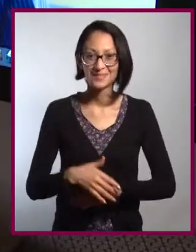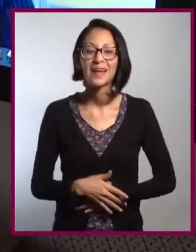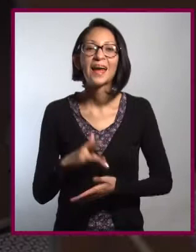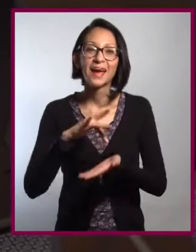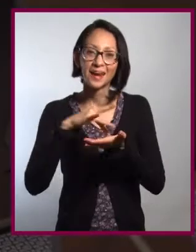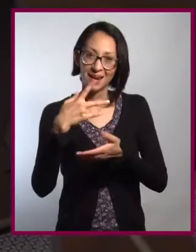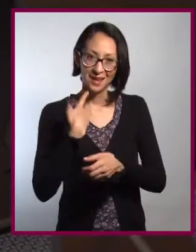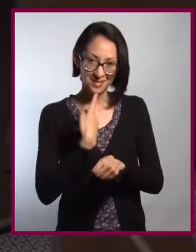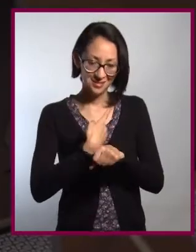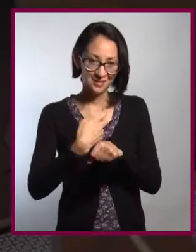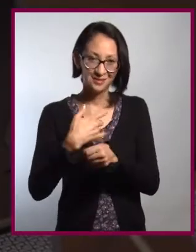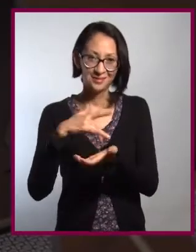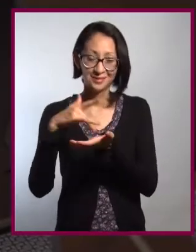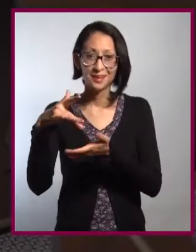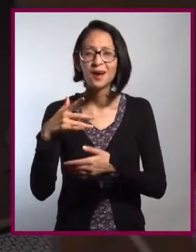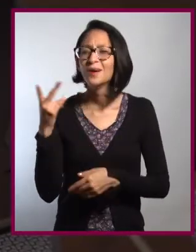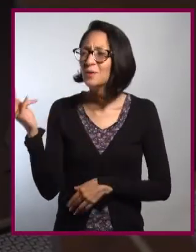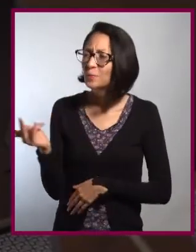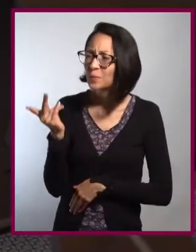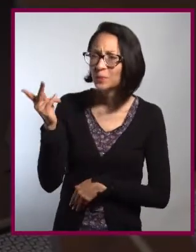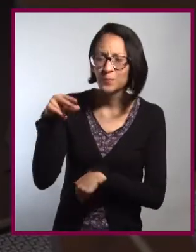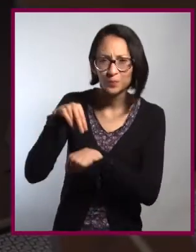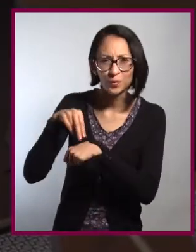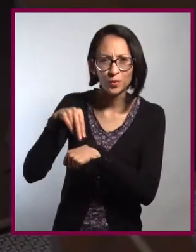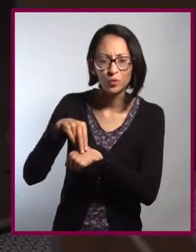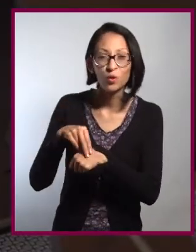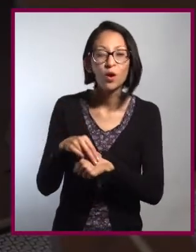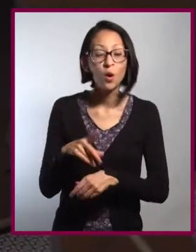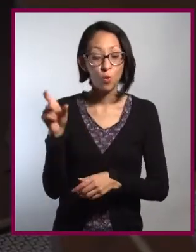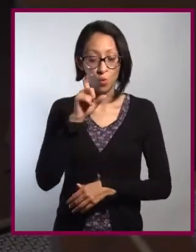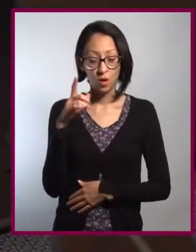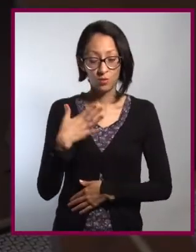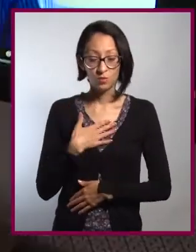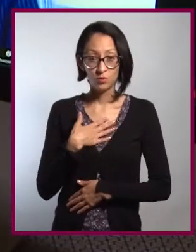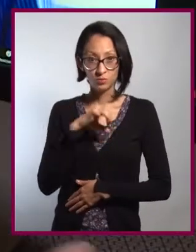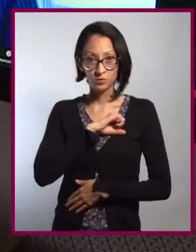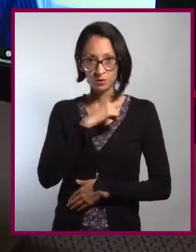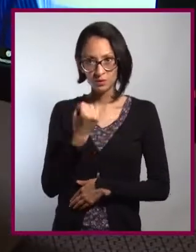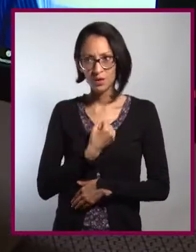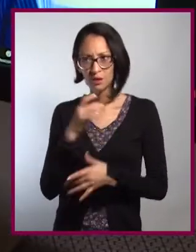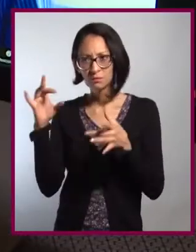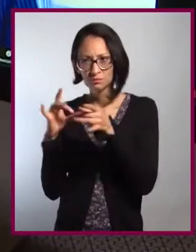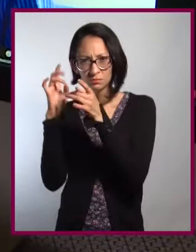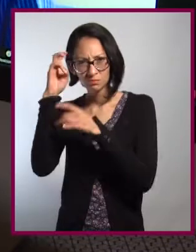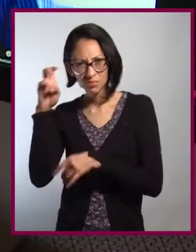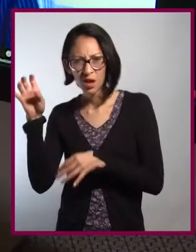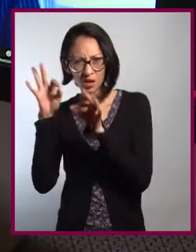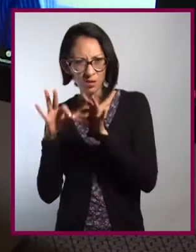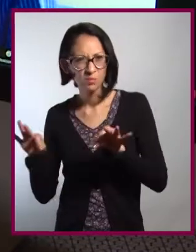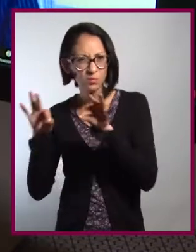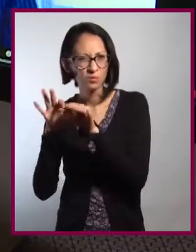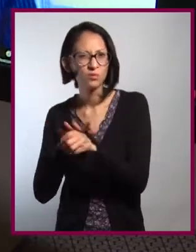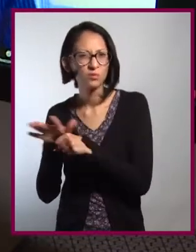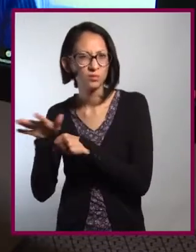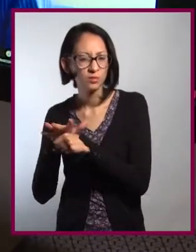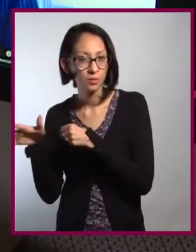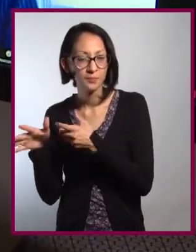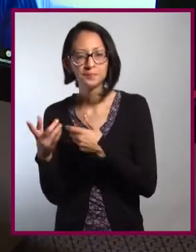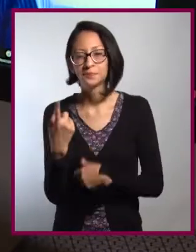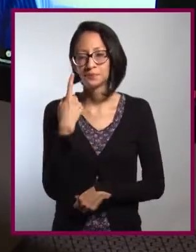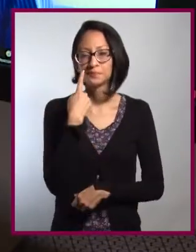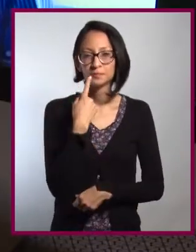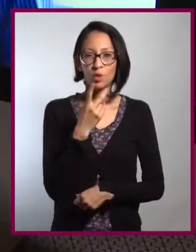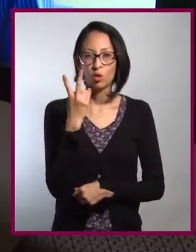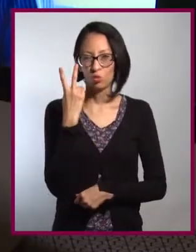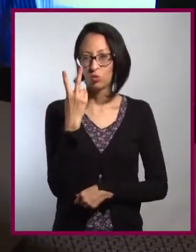invitación. Doctor, ¿qué tiene que ver la salud con los viajes? Pues yo lo puedo ver desde dos